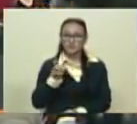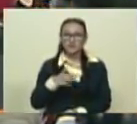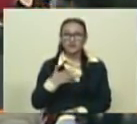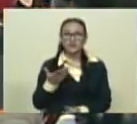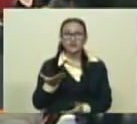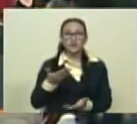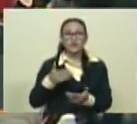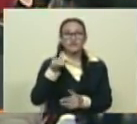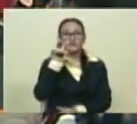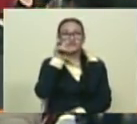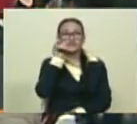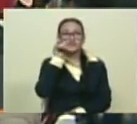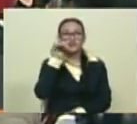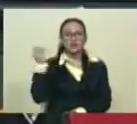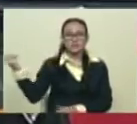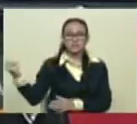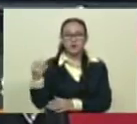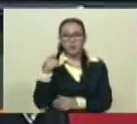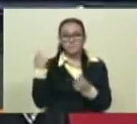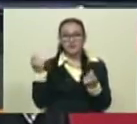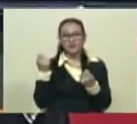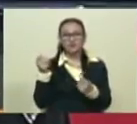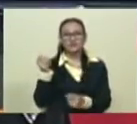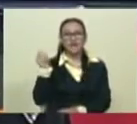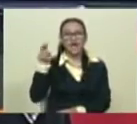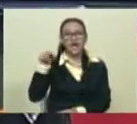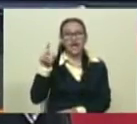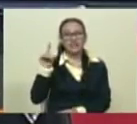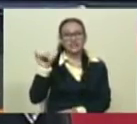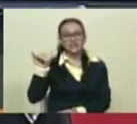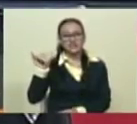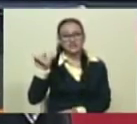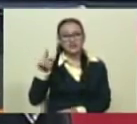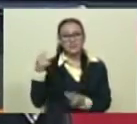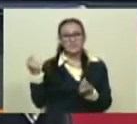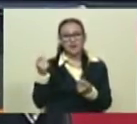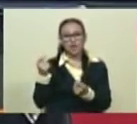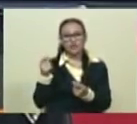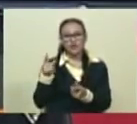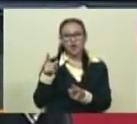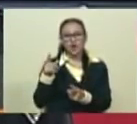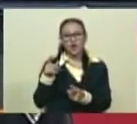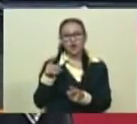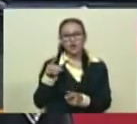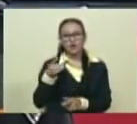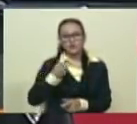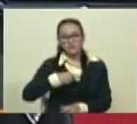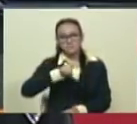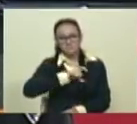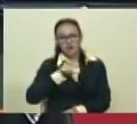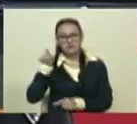compartir un video enviado por el periodista Andy Robinson del periódico La Vanguardia de España.